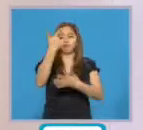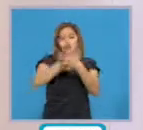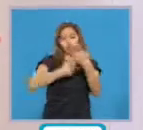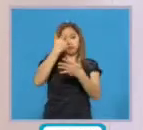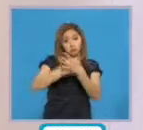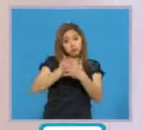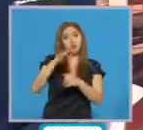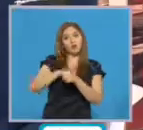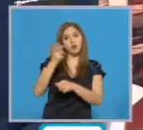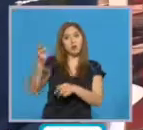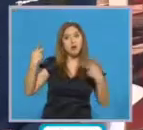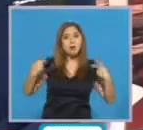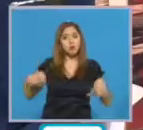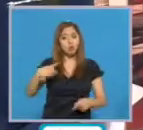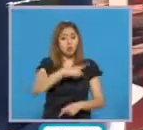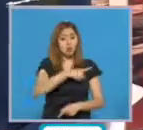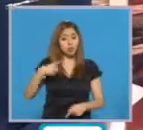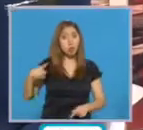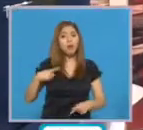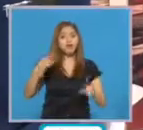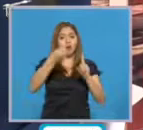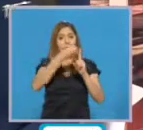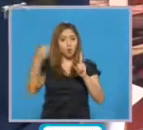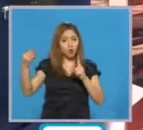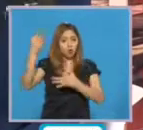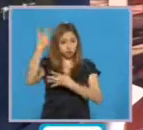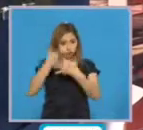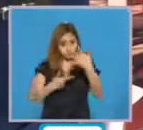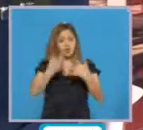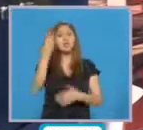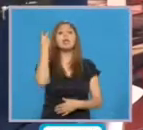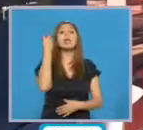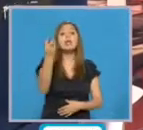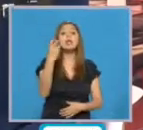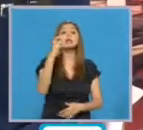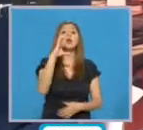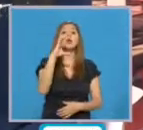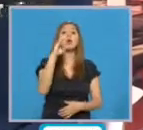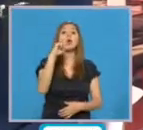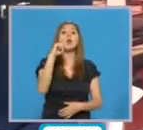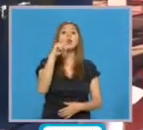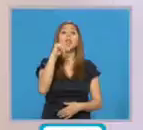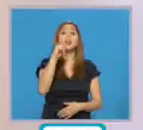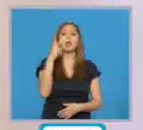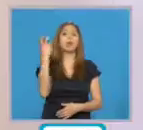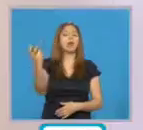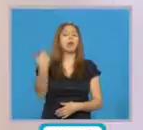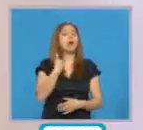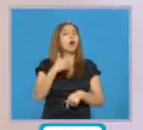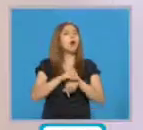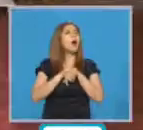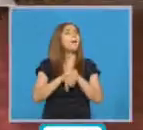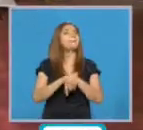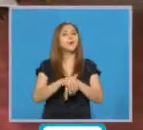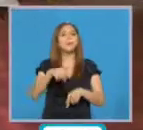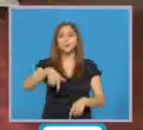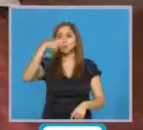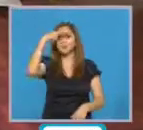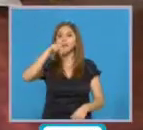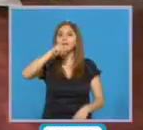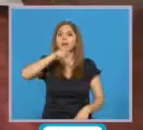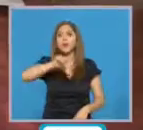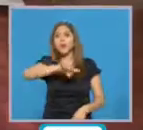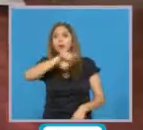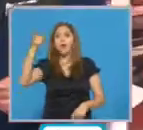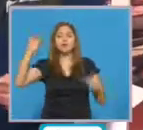le conviene estar muy bien. Es y el muy mejor al día. amigo de todos los mexicanos, un buen contador. Un buen Exacto. claro. Sí, y de claro. los no mexicanos que vivimos